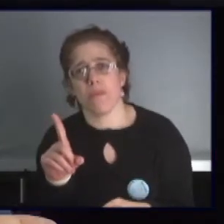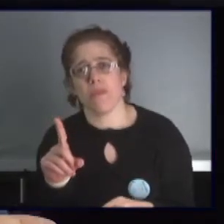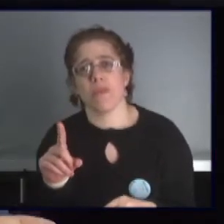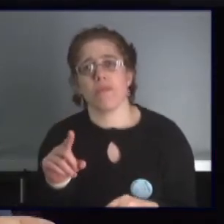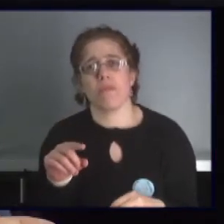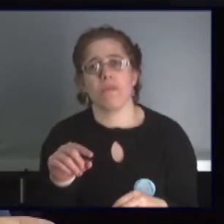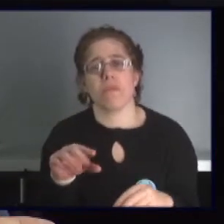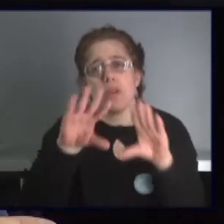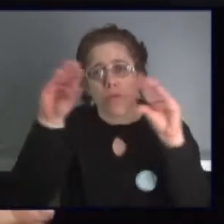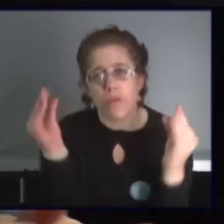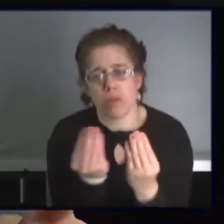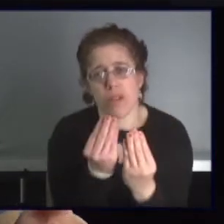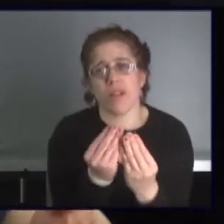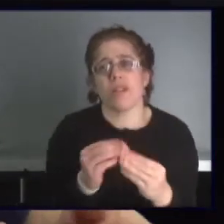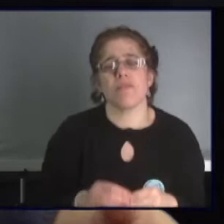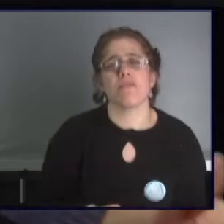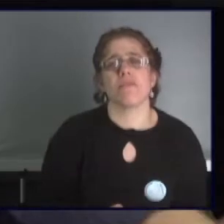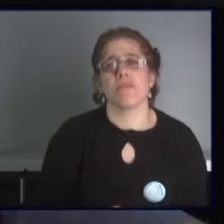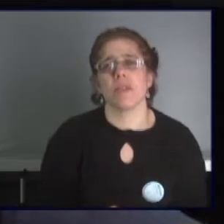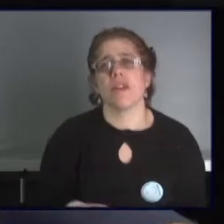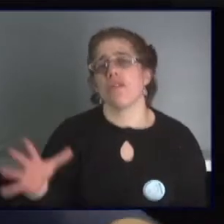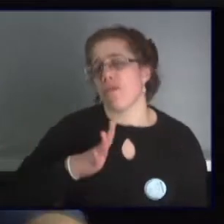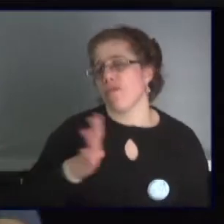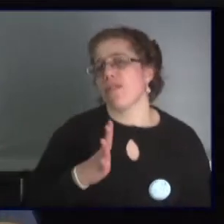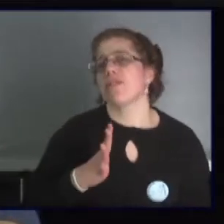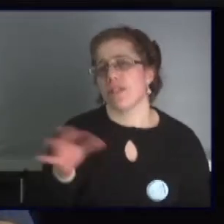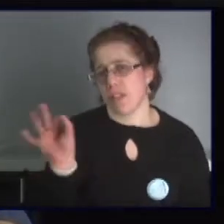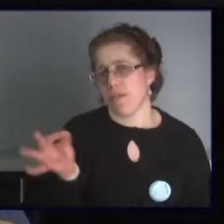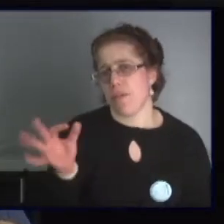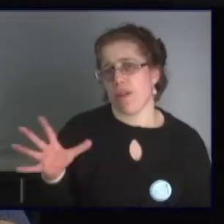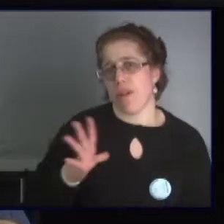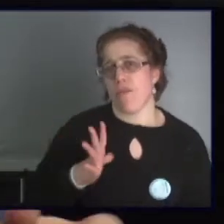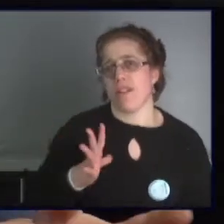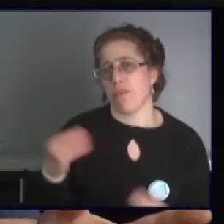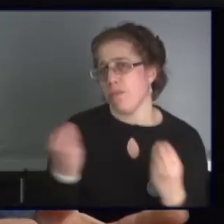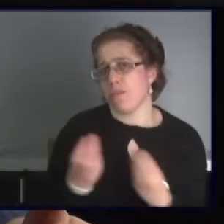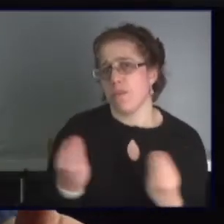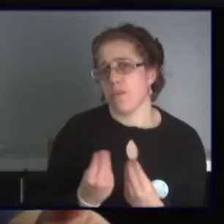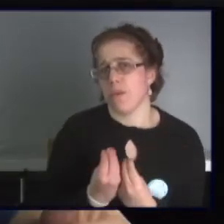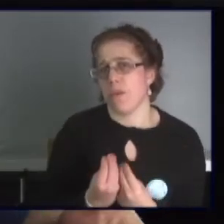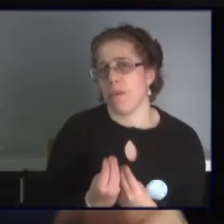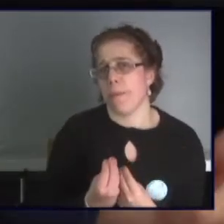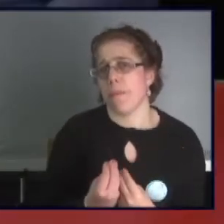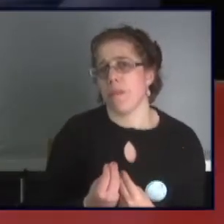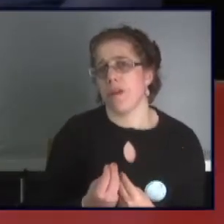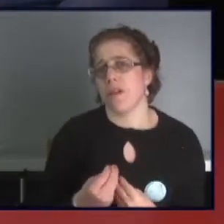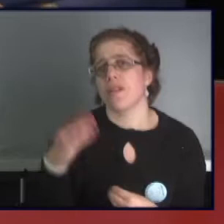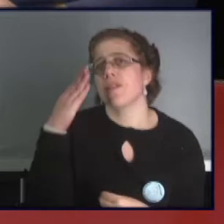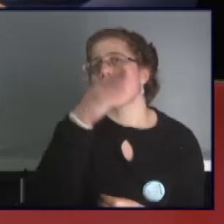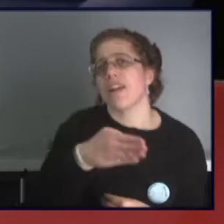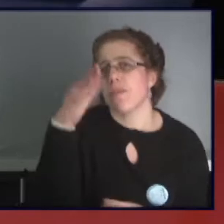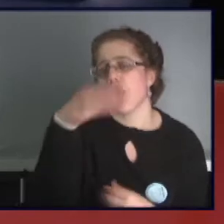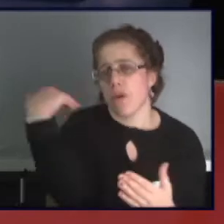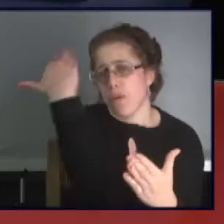doscientos sabemos que nos falta bastante pero bueno nosotros salimos con nuestra propuesta